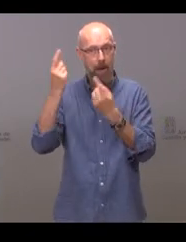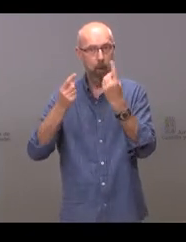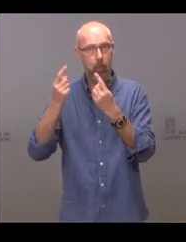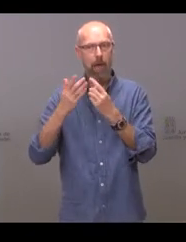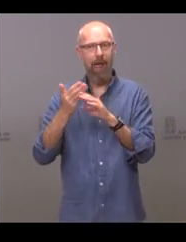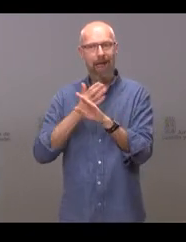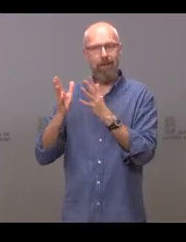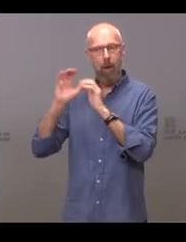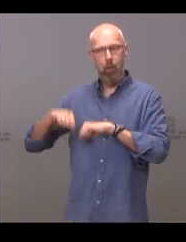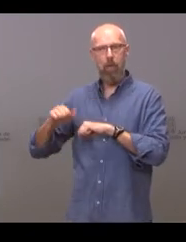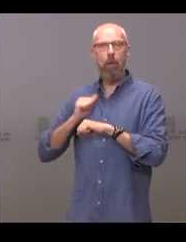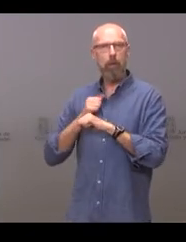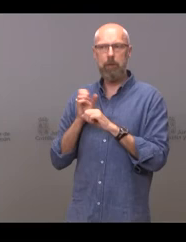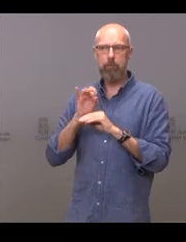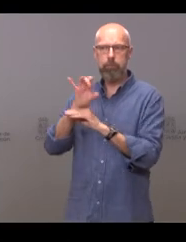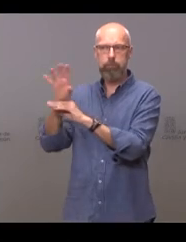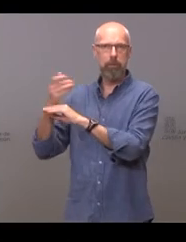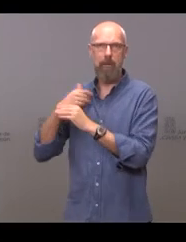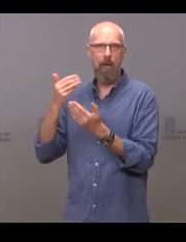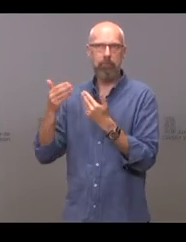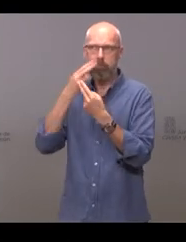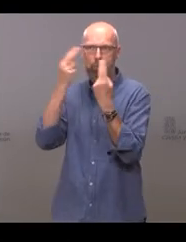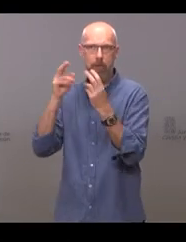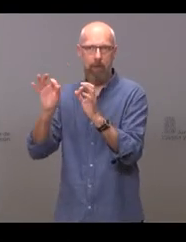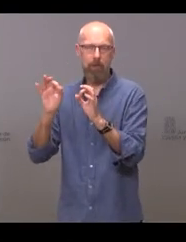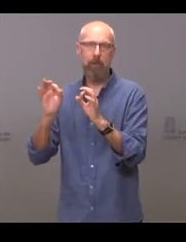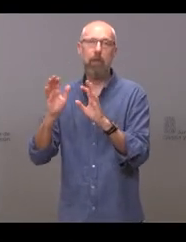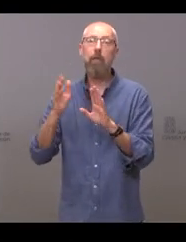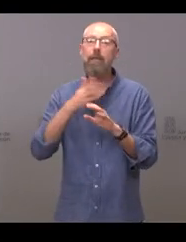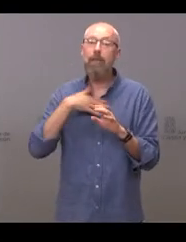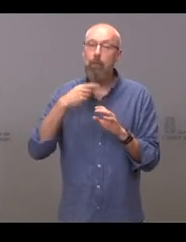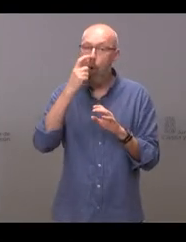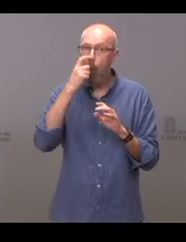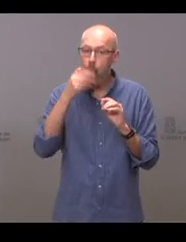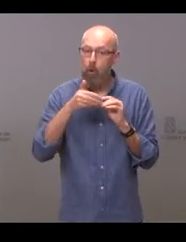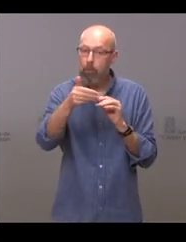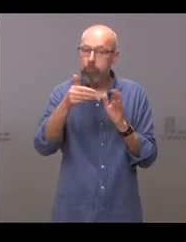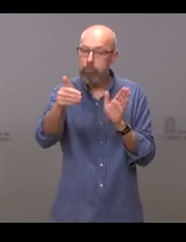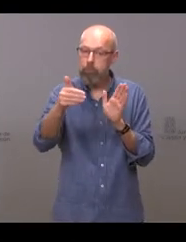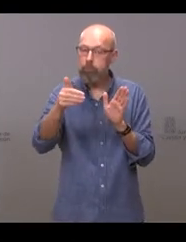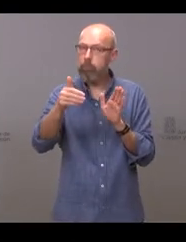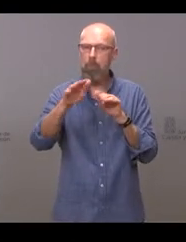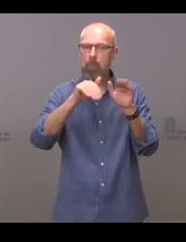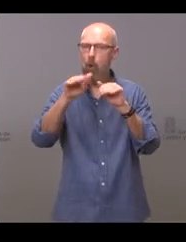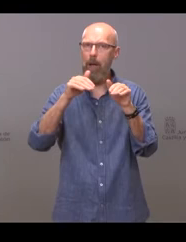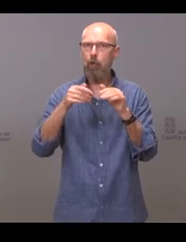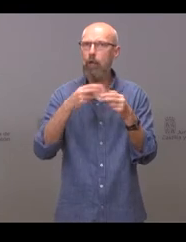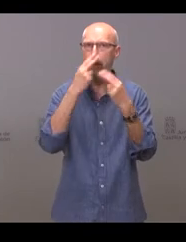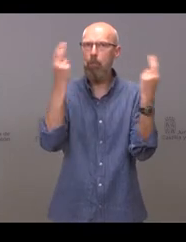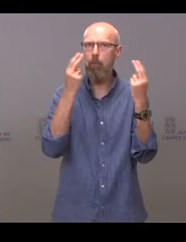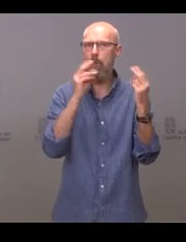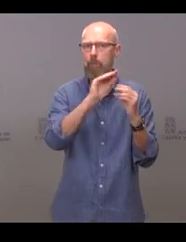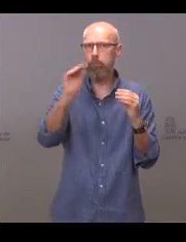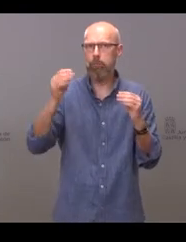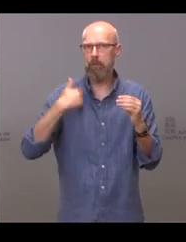intención es a lo largo del mes de junio que estén si no todas la inmensa mayoría de las convocatorias que hoy aquí o en